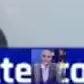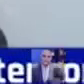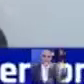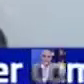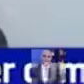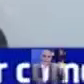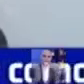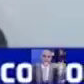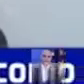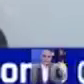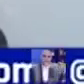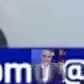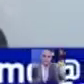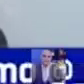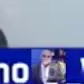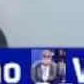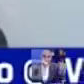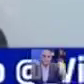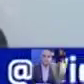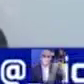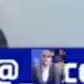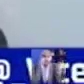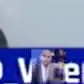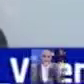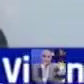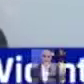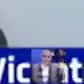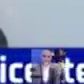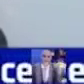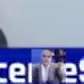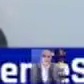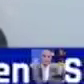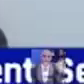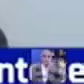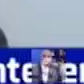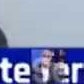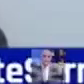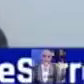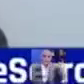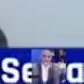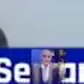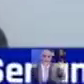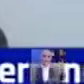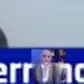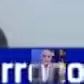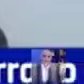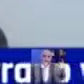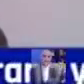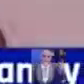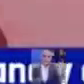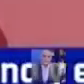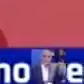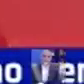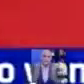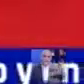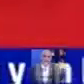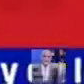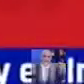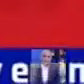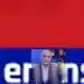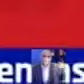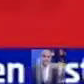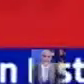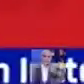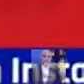que nos digan qué es lo que está pasando ahí. El litio es de gran importancia, y de